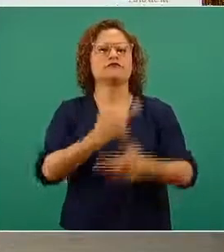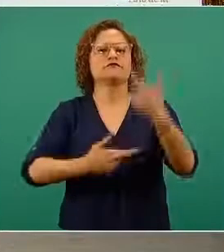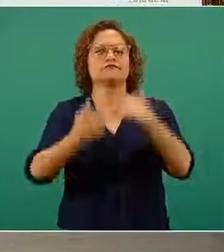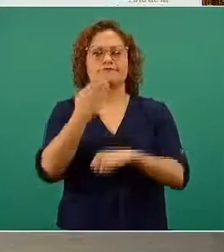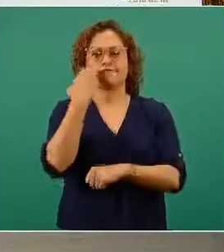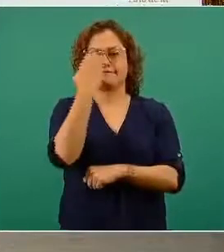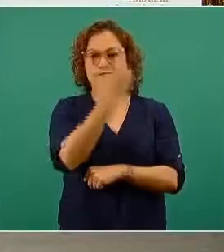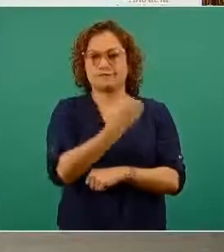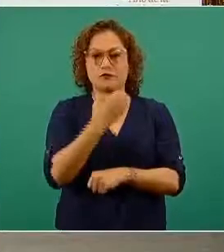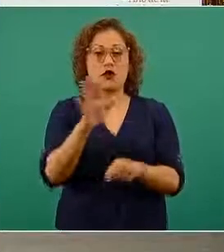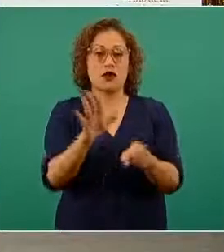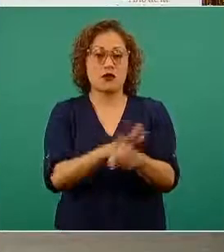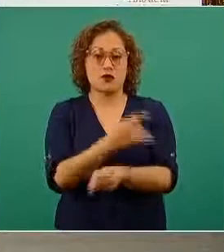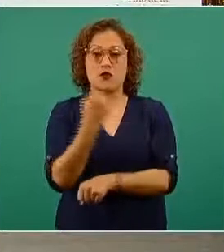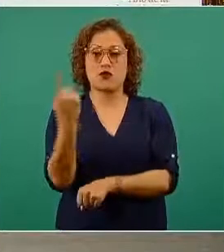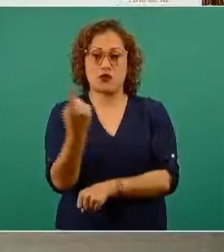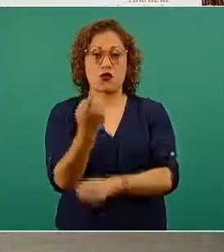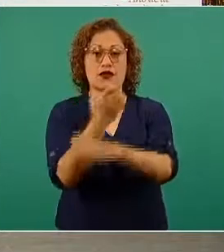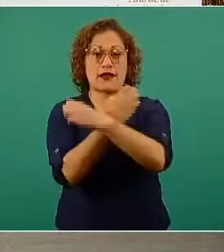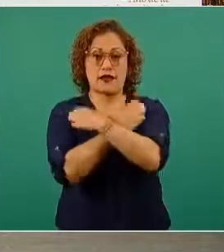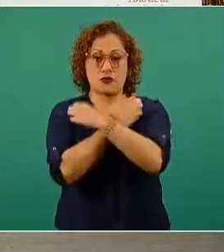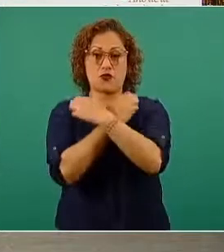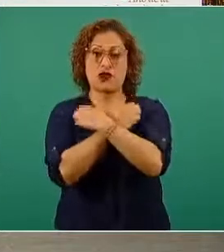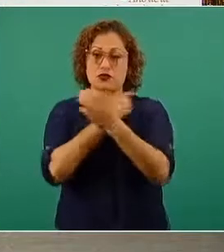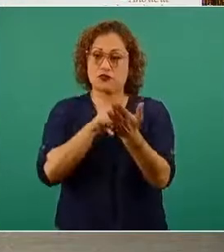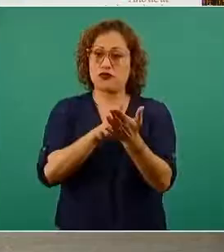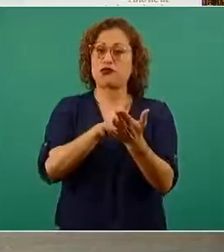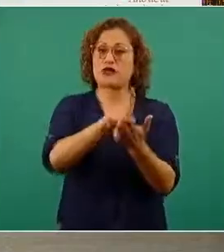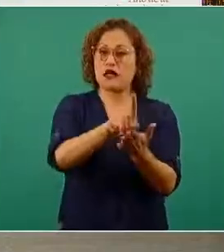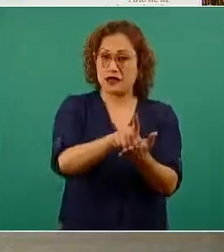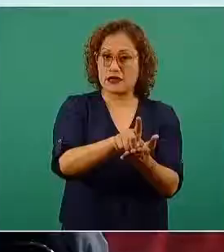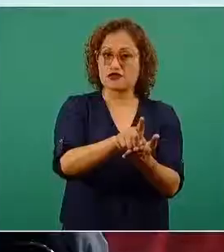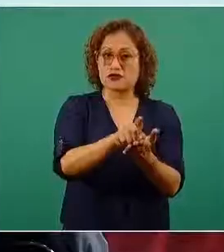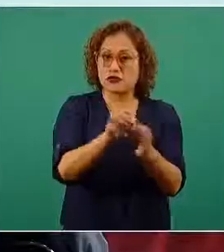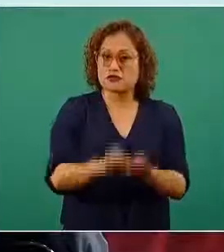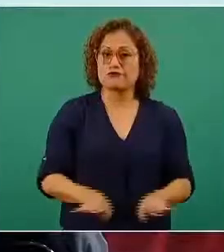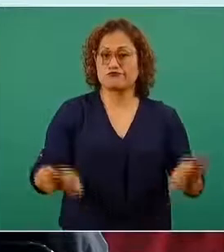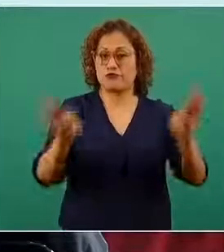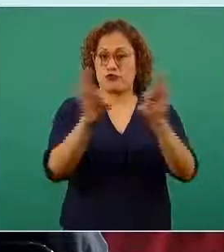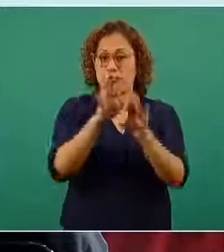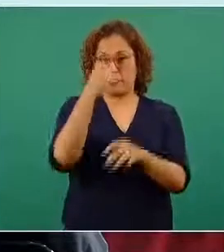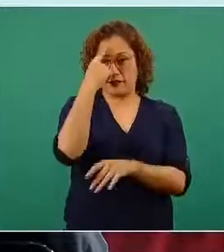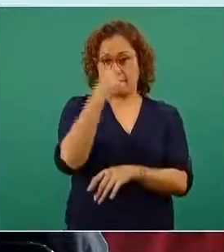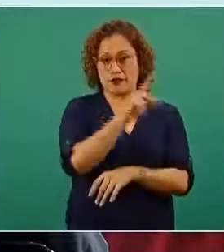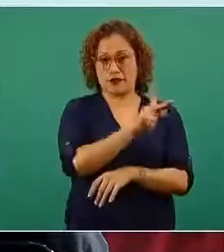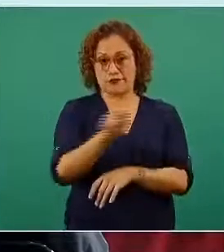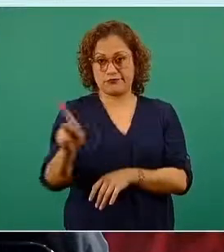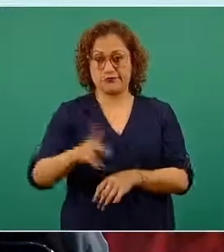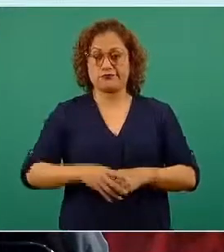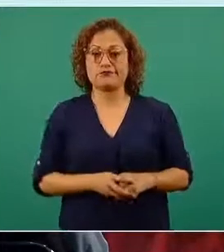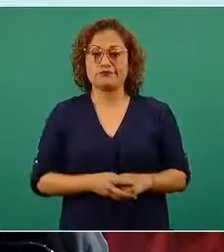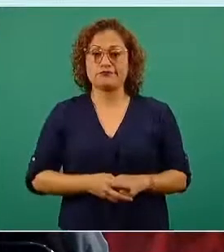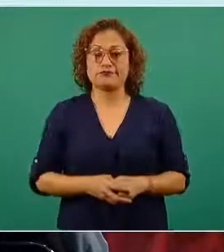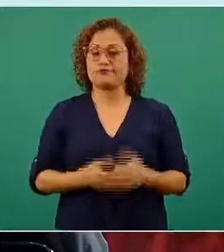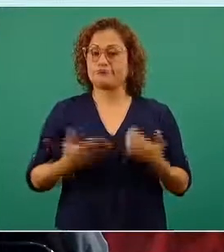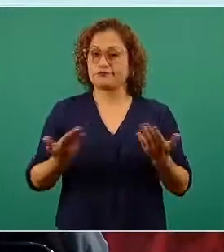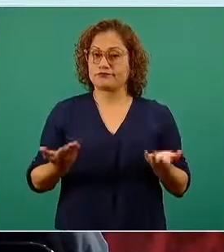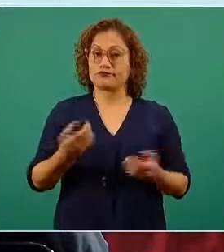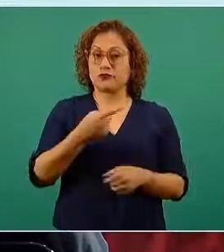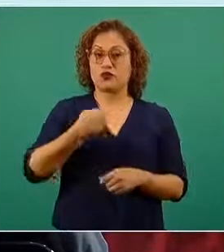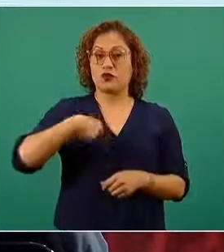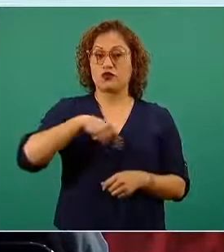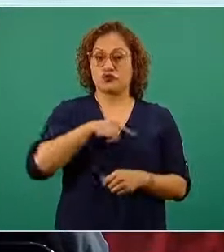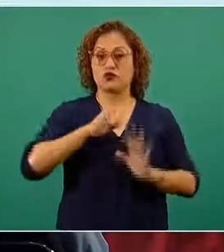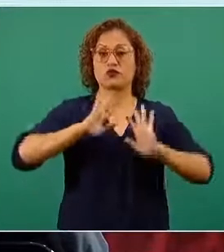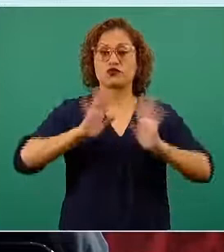un derecho muy, muy importante, derecho individual y derecho colectivo, que es la educación. Y hemos